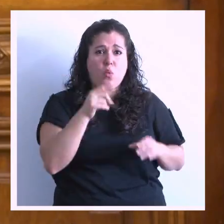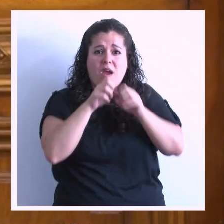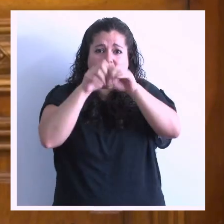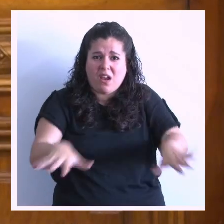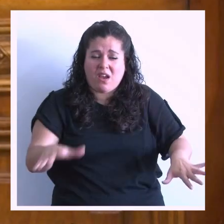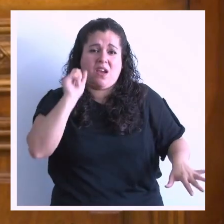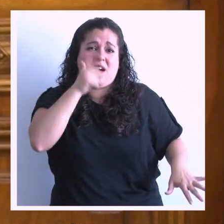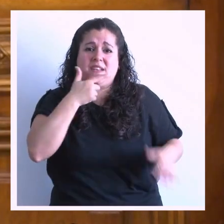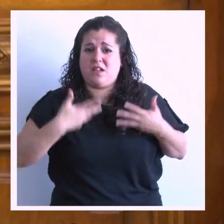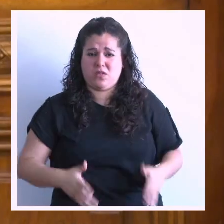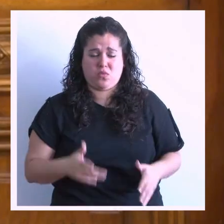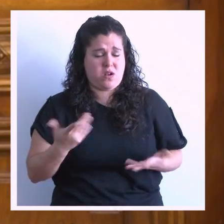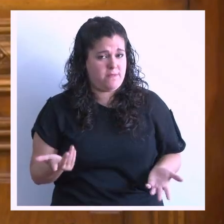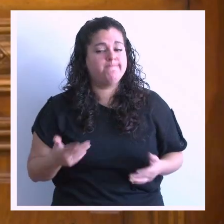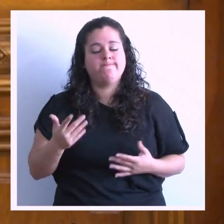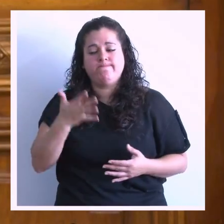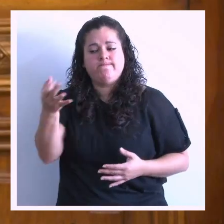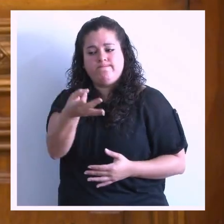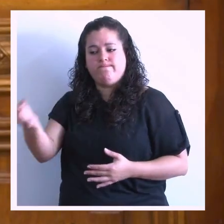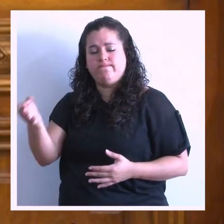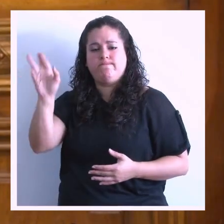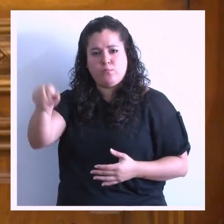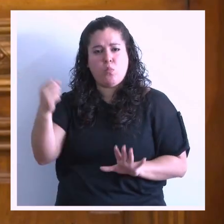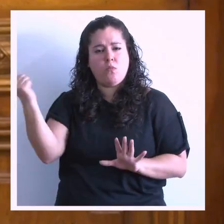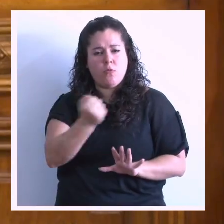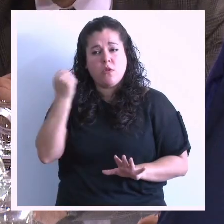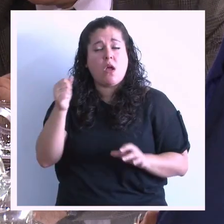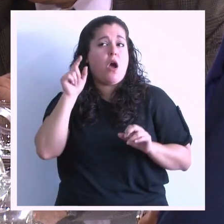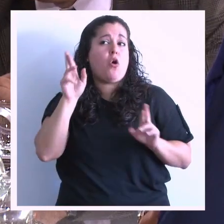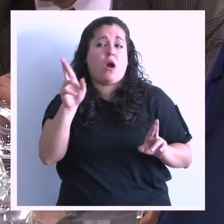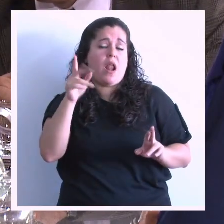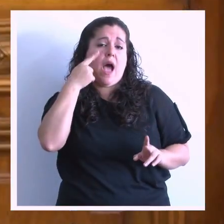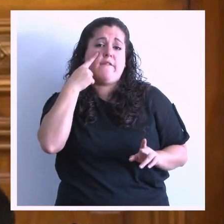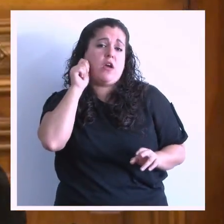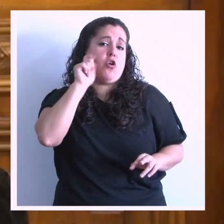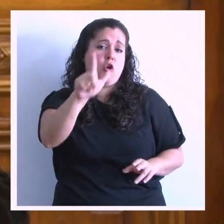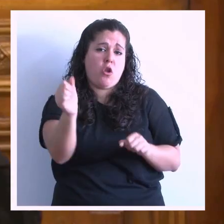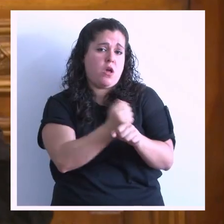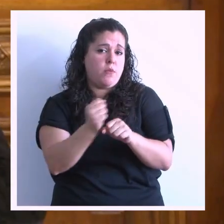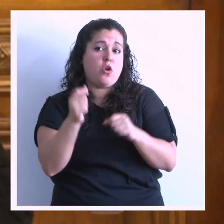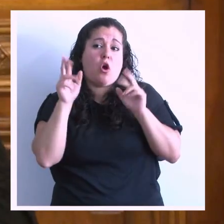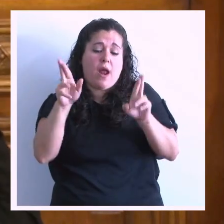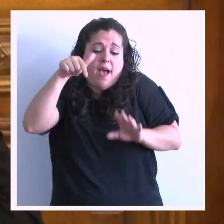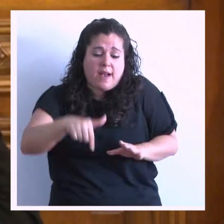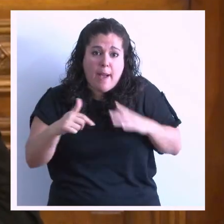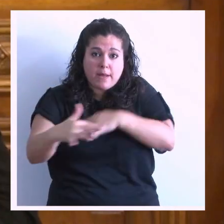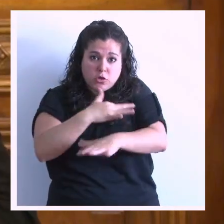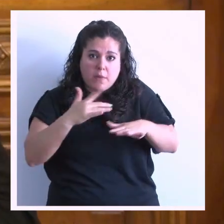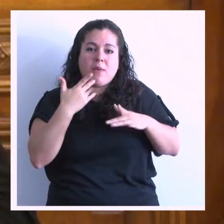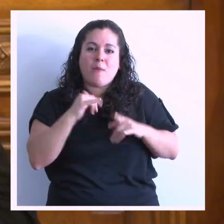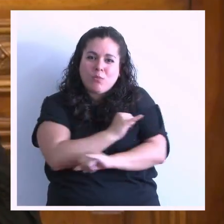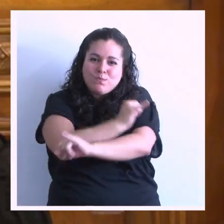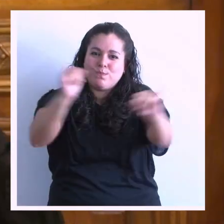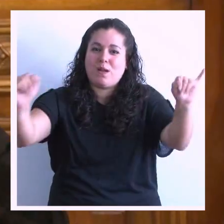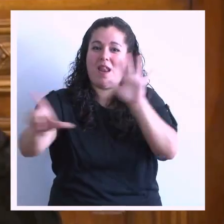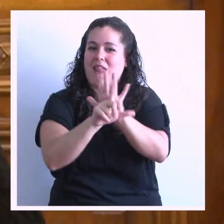vean la luz pronto y que podamos estar contándoles desde Pasos Perdidos que ya son ley, ¿no es cierto? Ojalá. Estas ideas. Diputadas